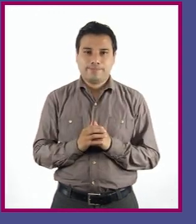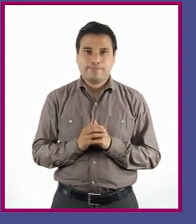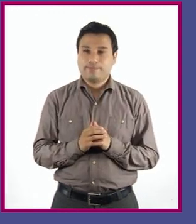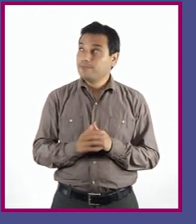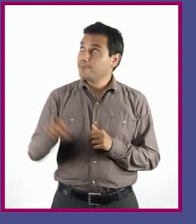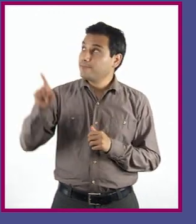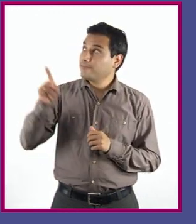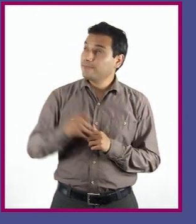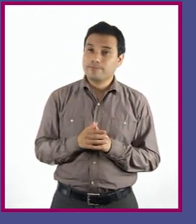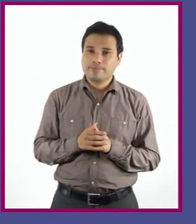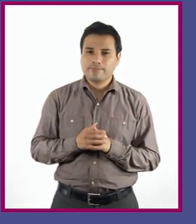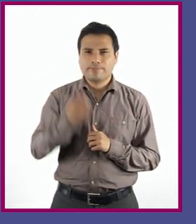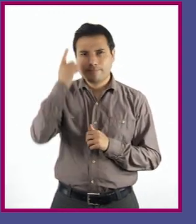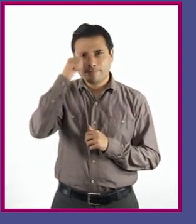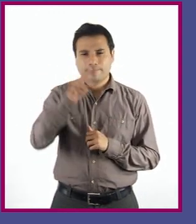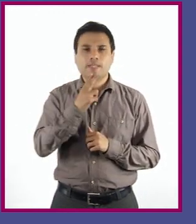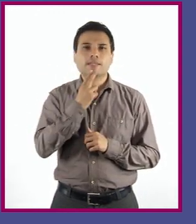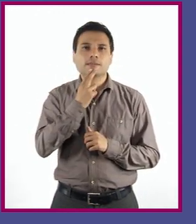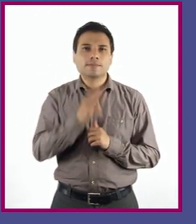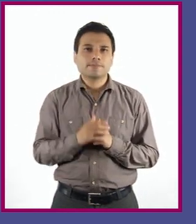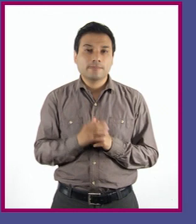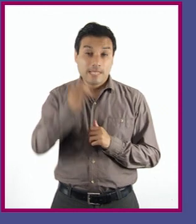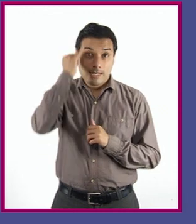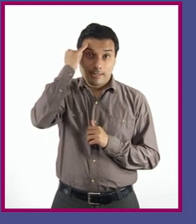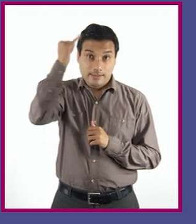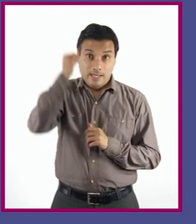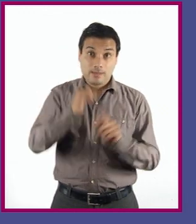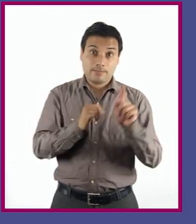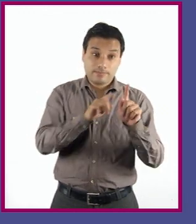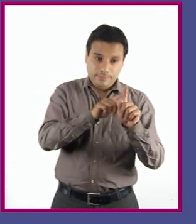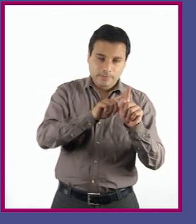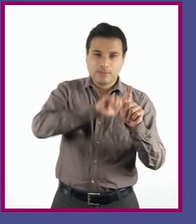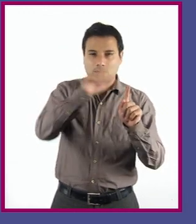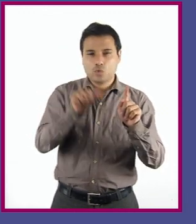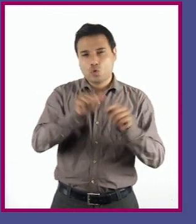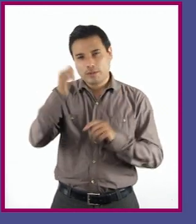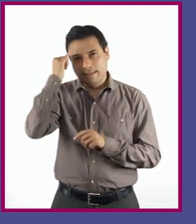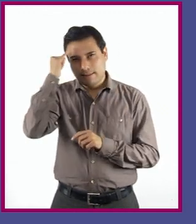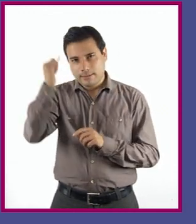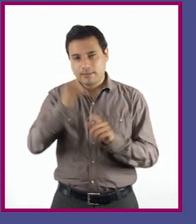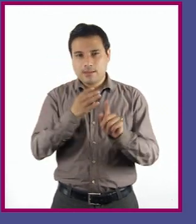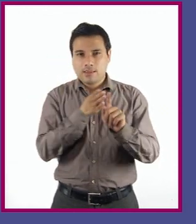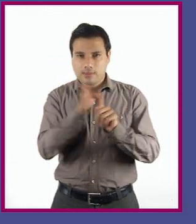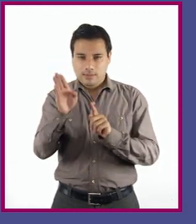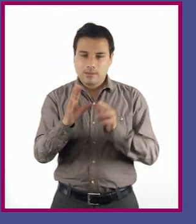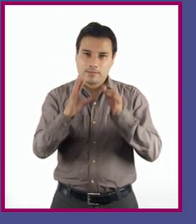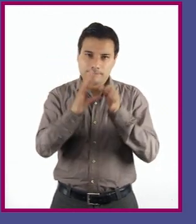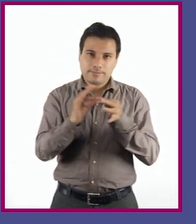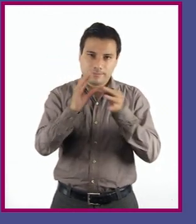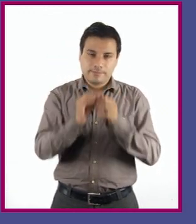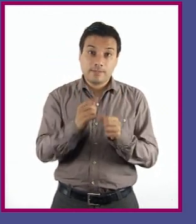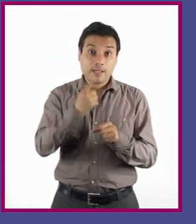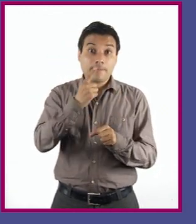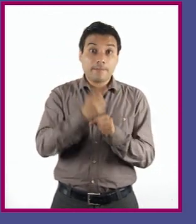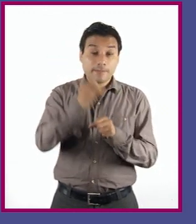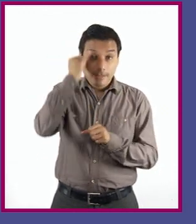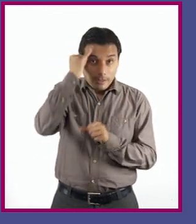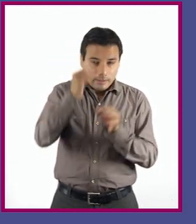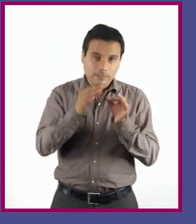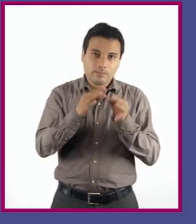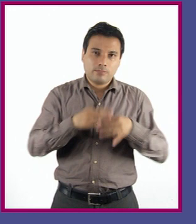Entonces, permite pasar de una idea a otra. Regularmente la idea que aparece primero es la de